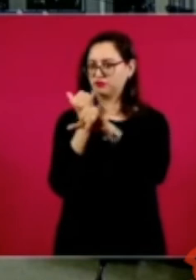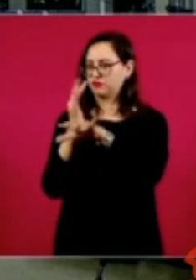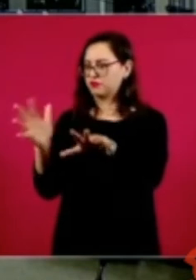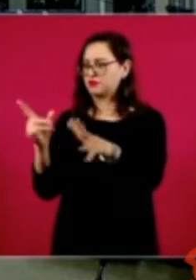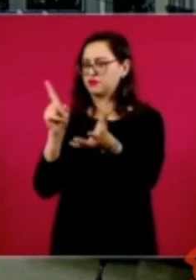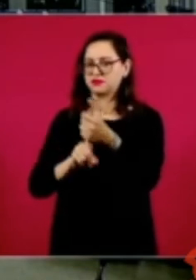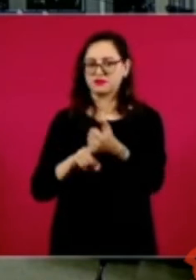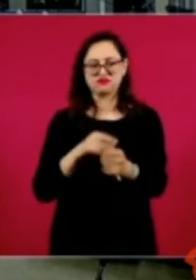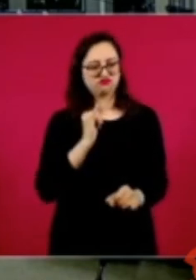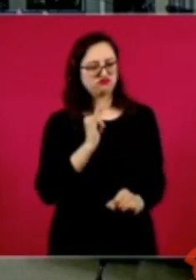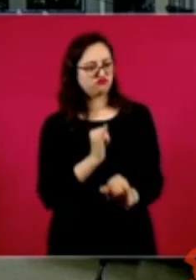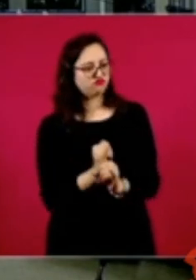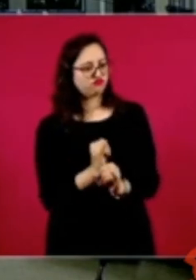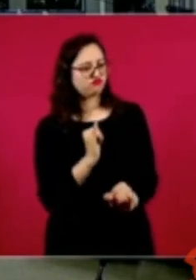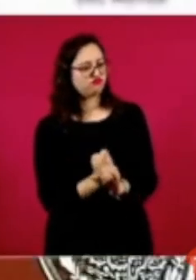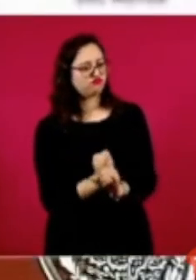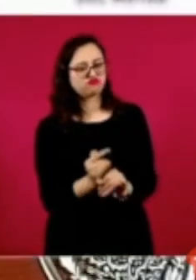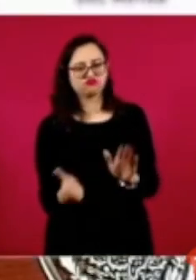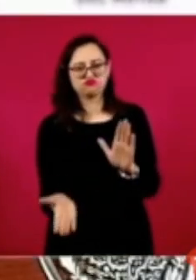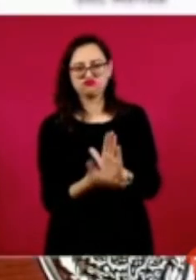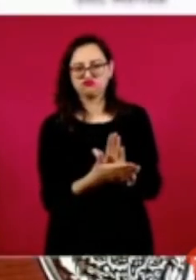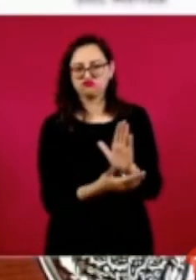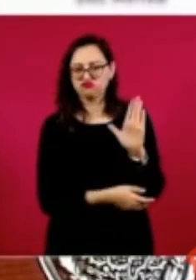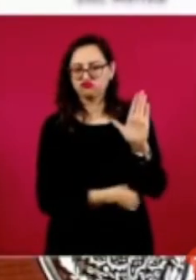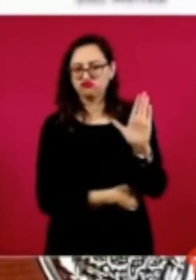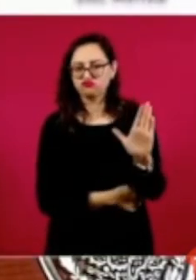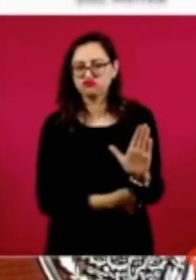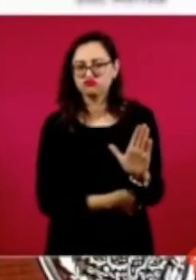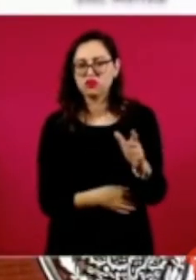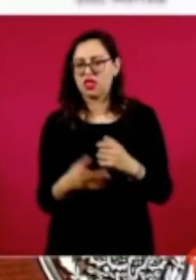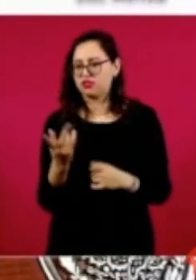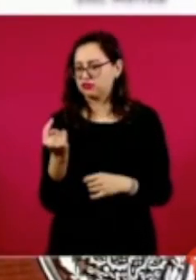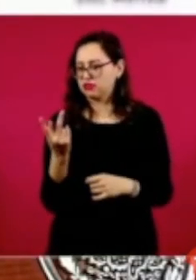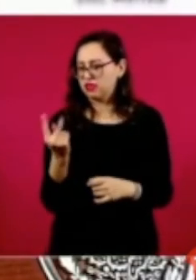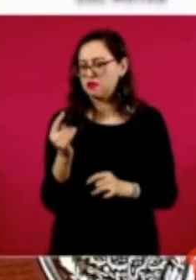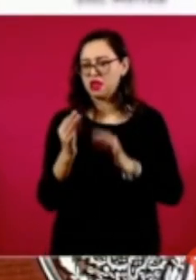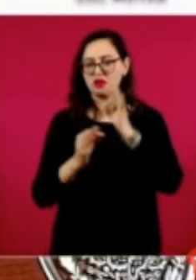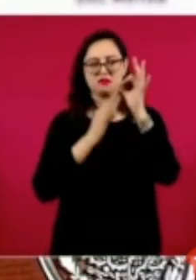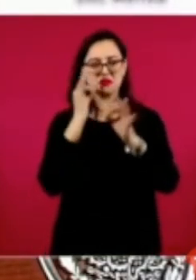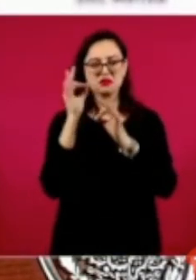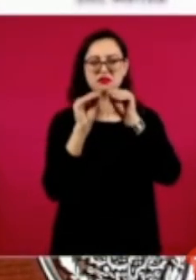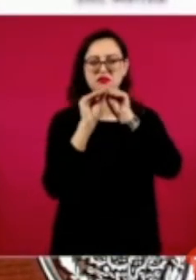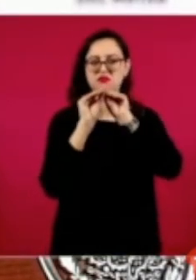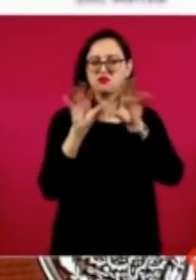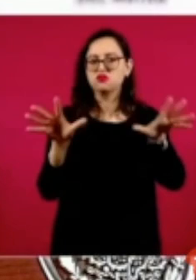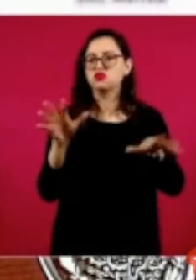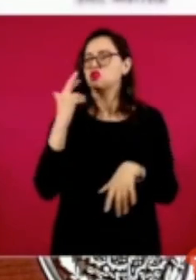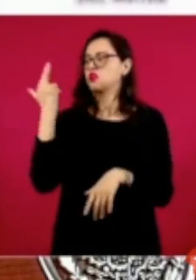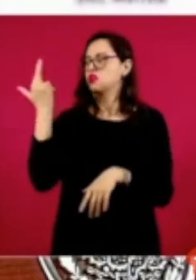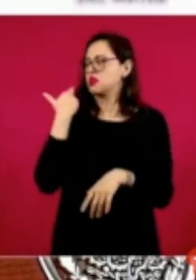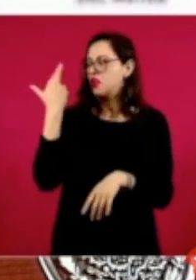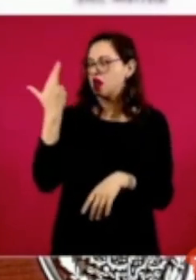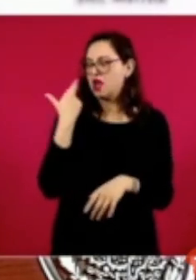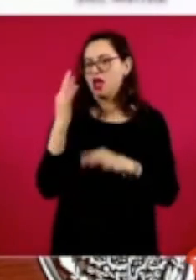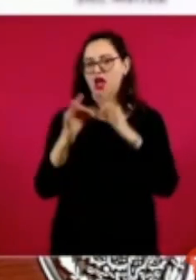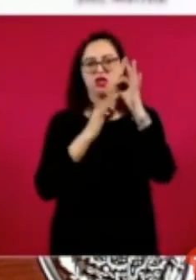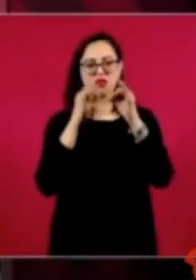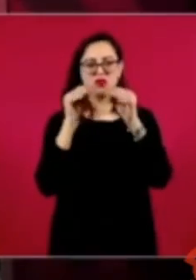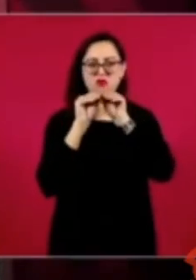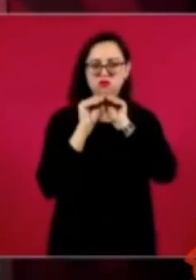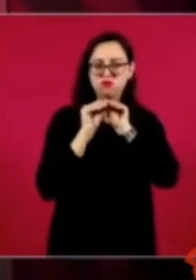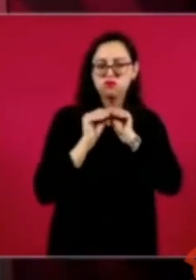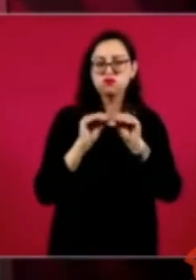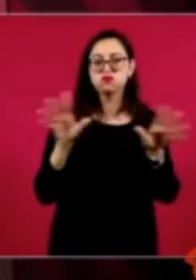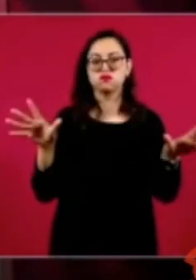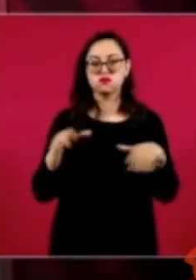sociales? ¿Que no hay televisión pública, radios públicas? ¿Que no tiene